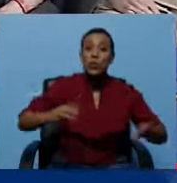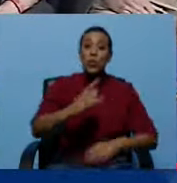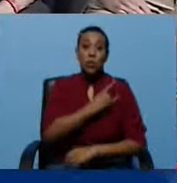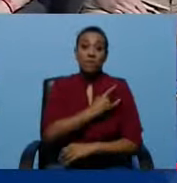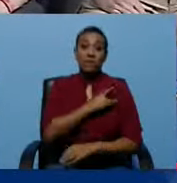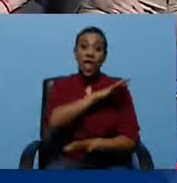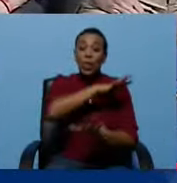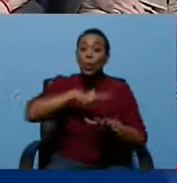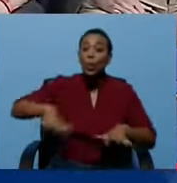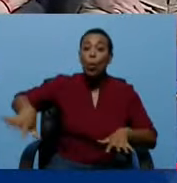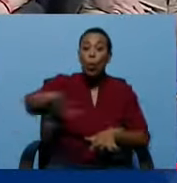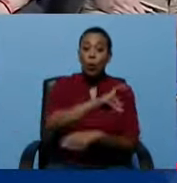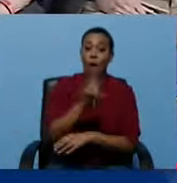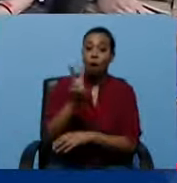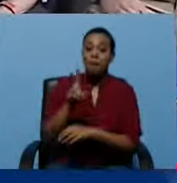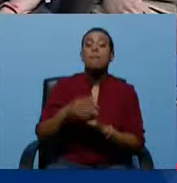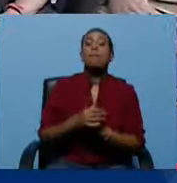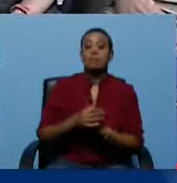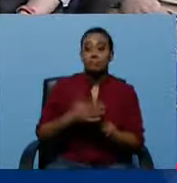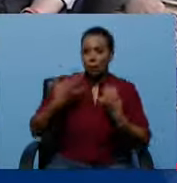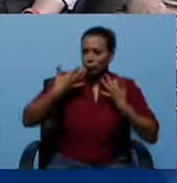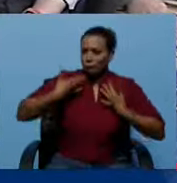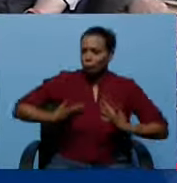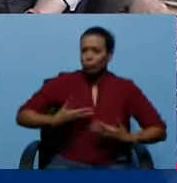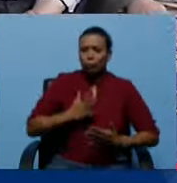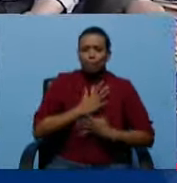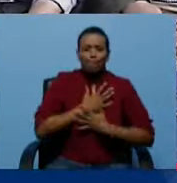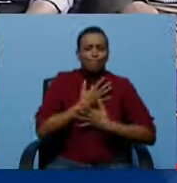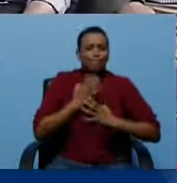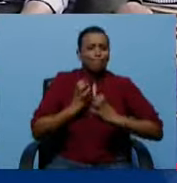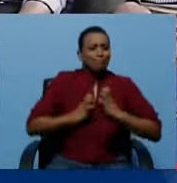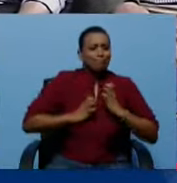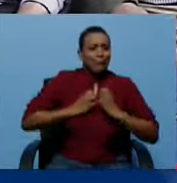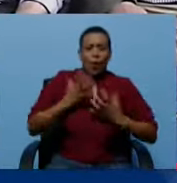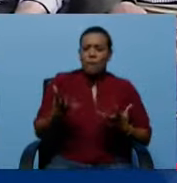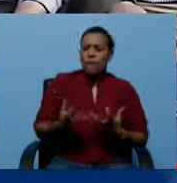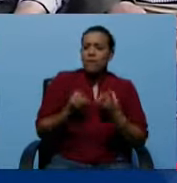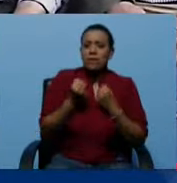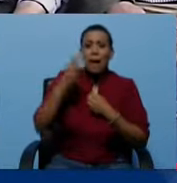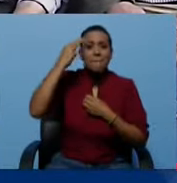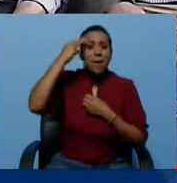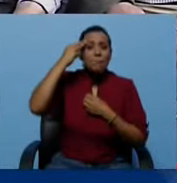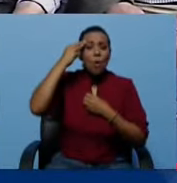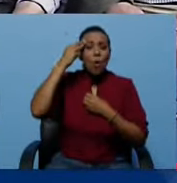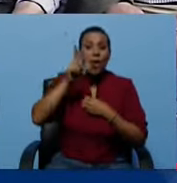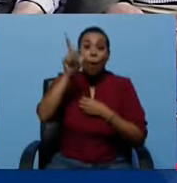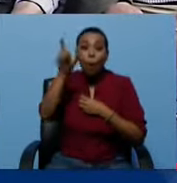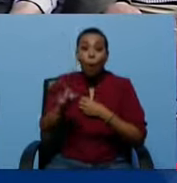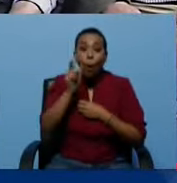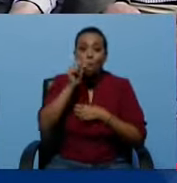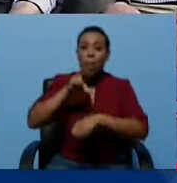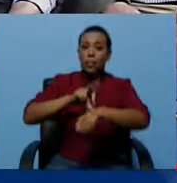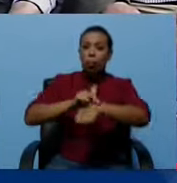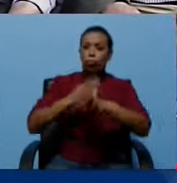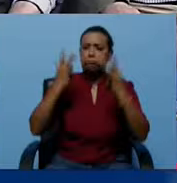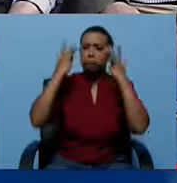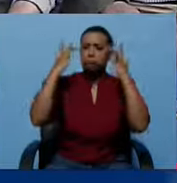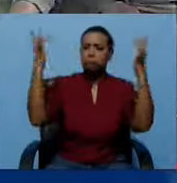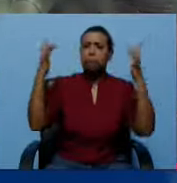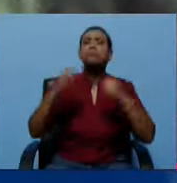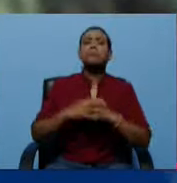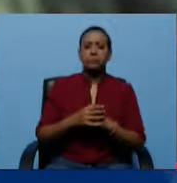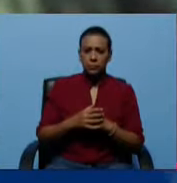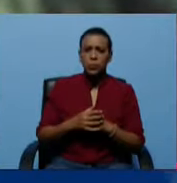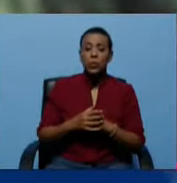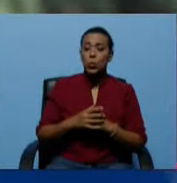universidades del país. Estamos conmovidos rescatando la memoria histórica de nuestro doctor Humberto Fernández Morán.